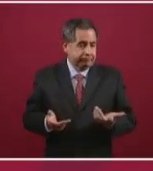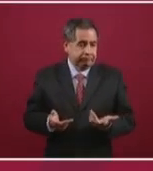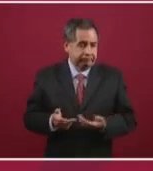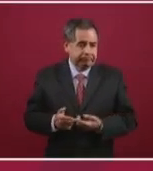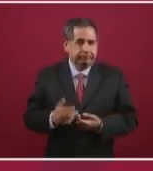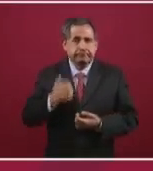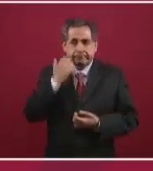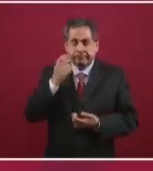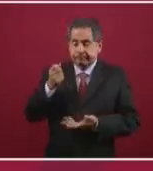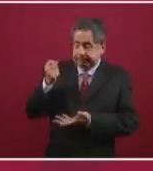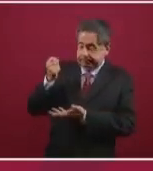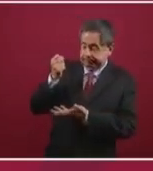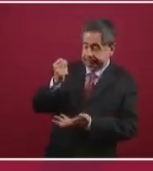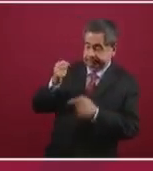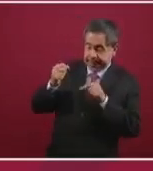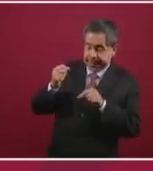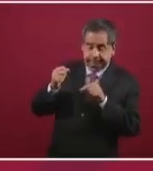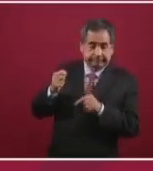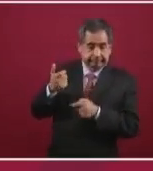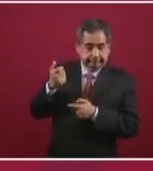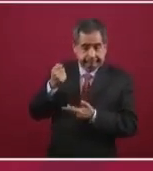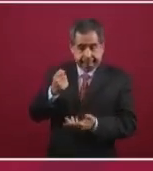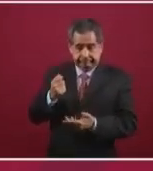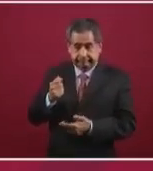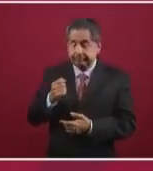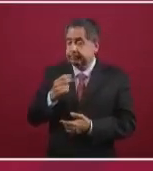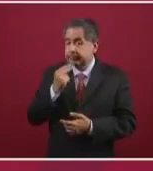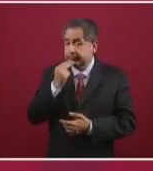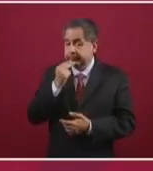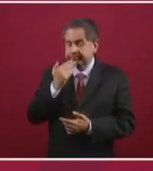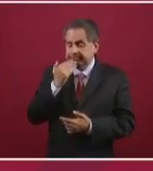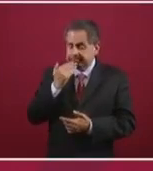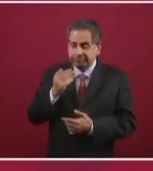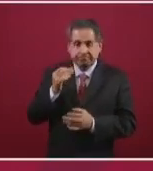fondo se utilice